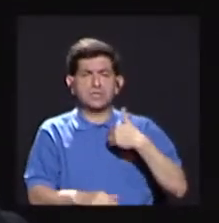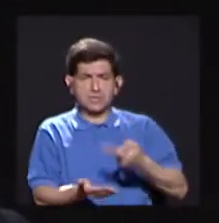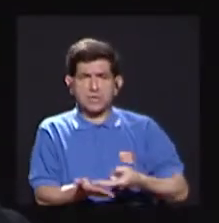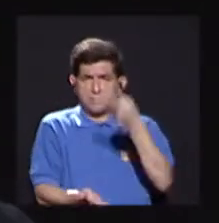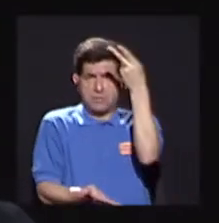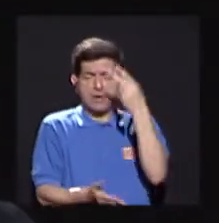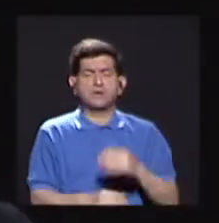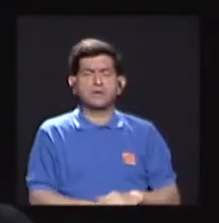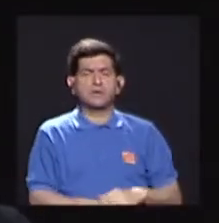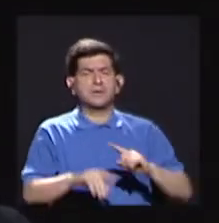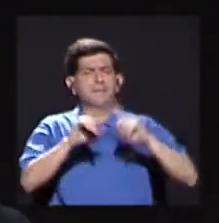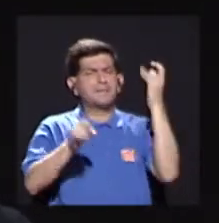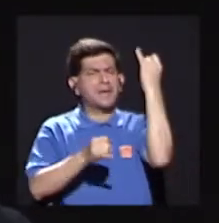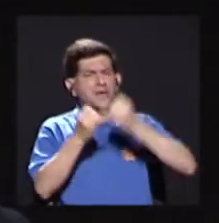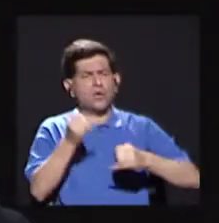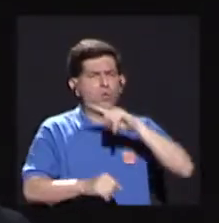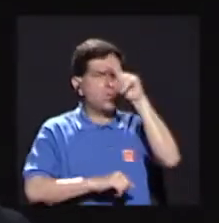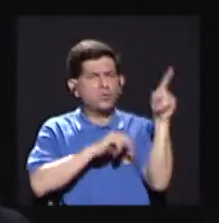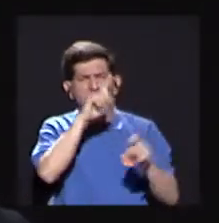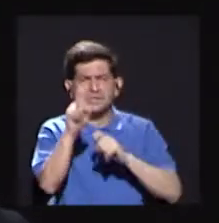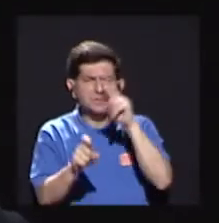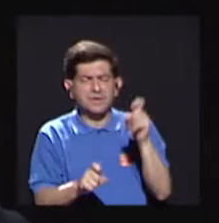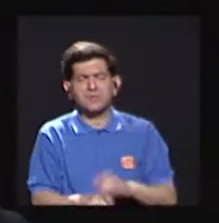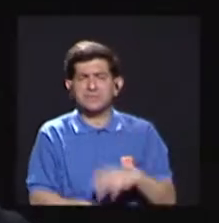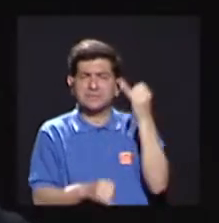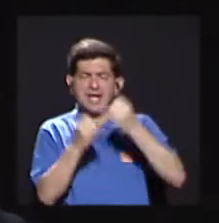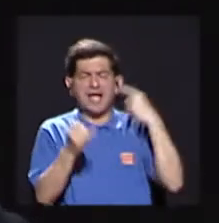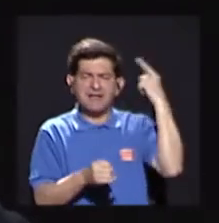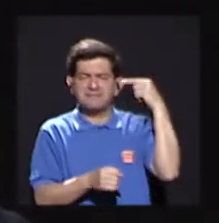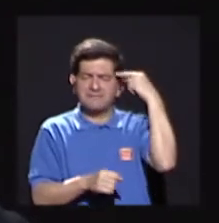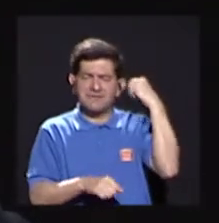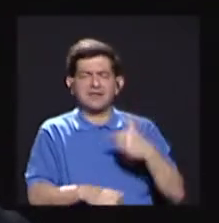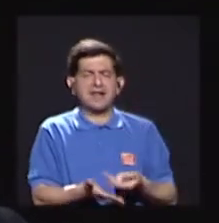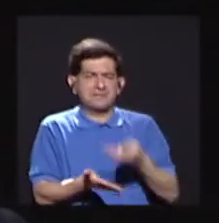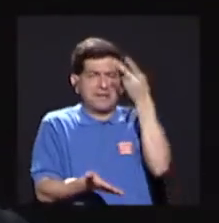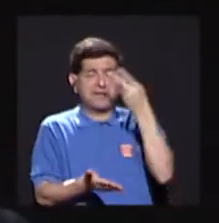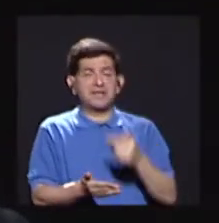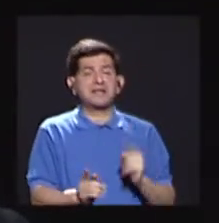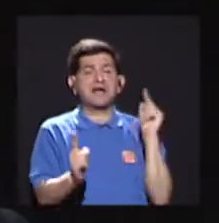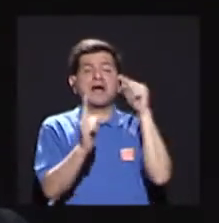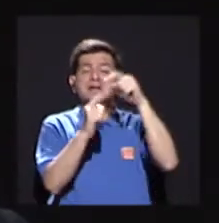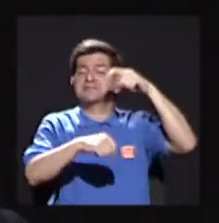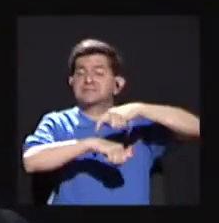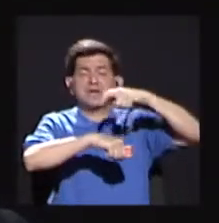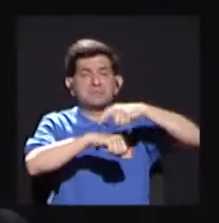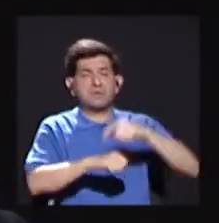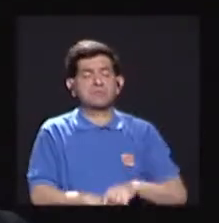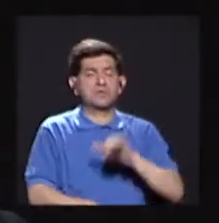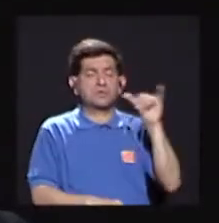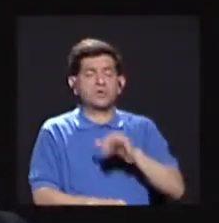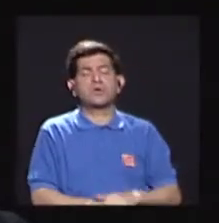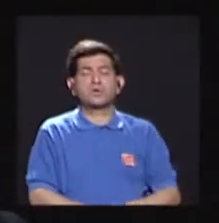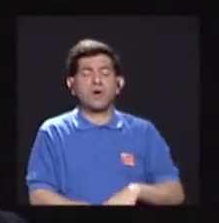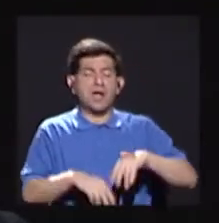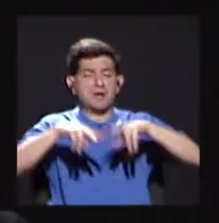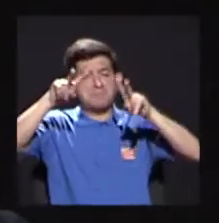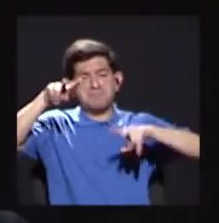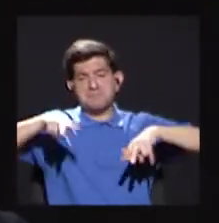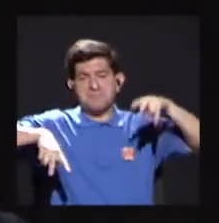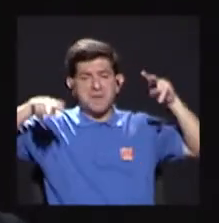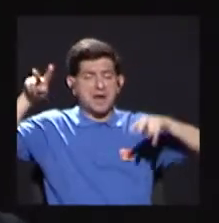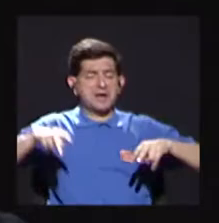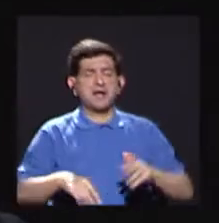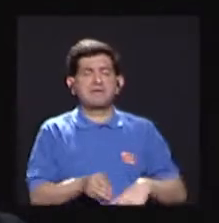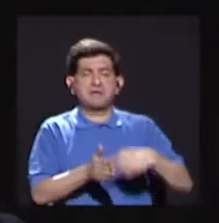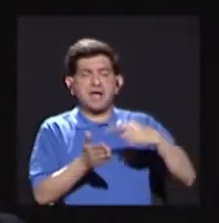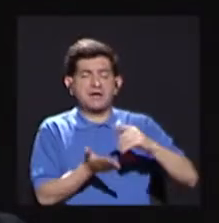pero la última encuesta es la que se haga al final de mi gobierno de aquí allá será como las olas del mar que van y vienen a veces estaremos